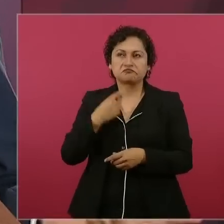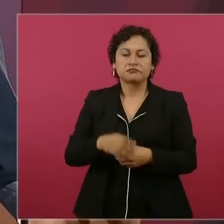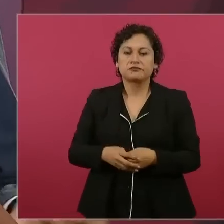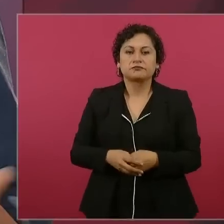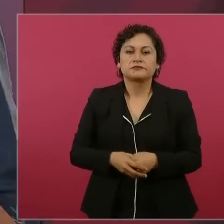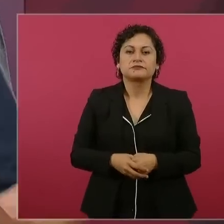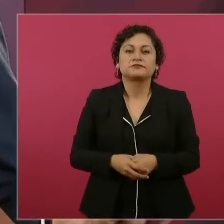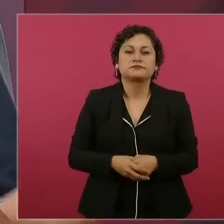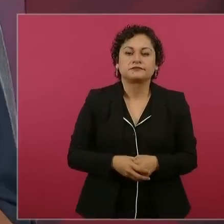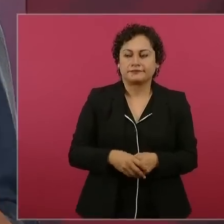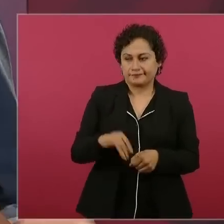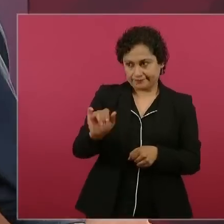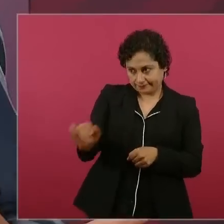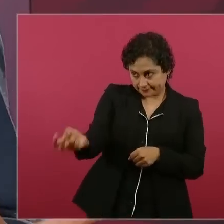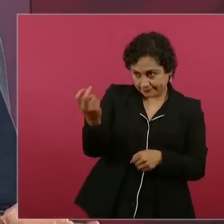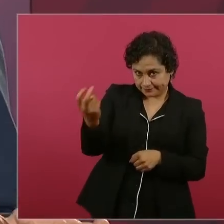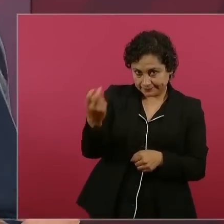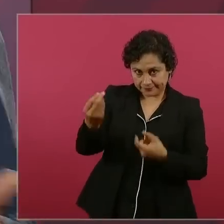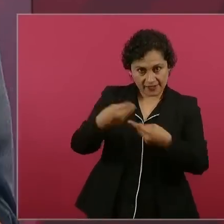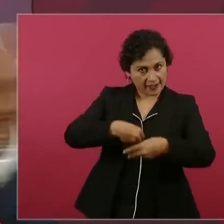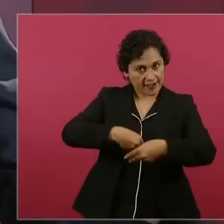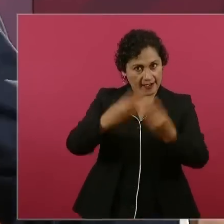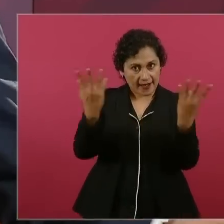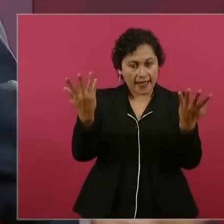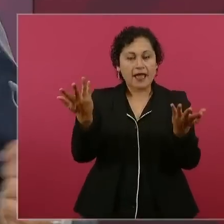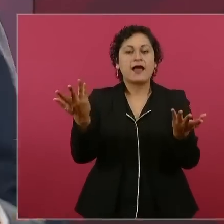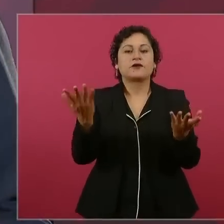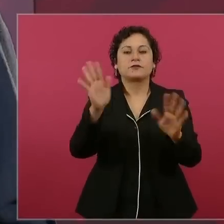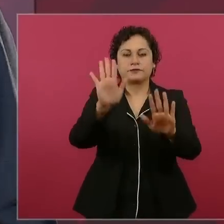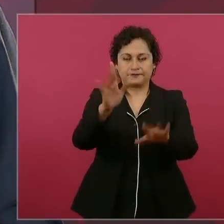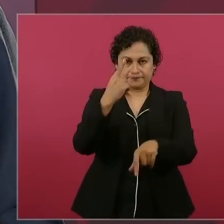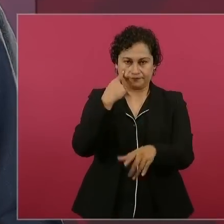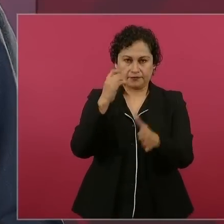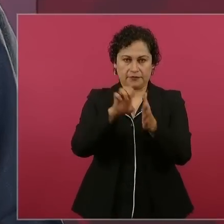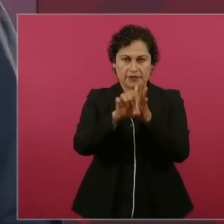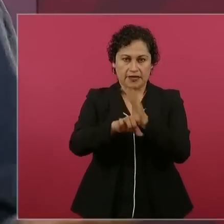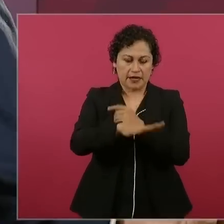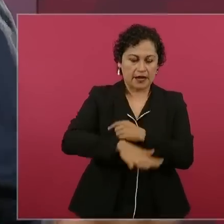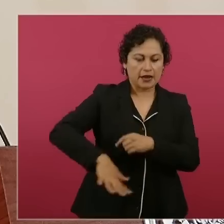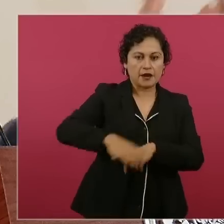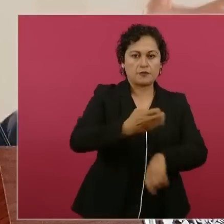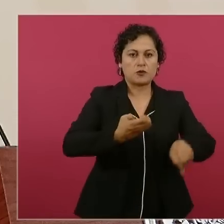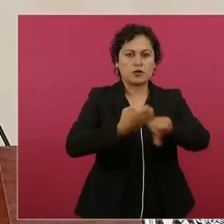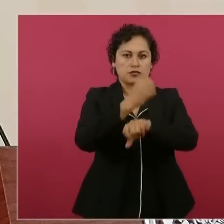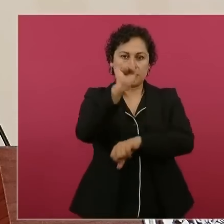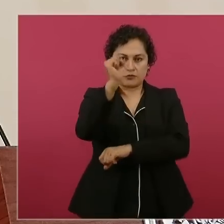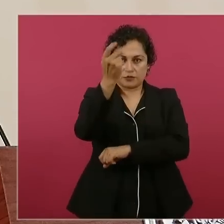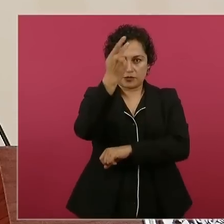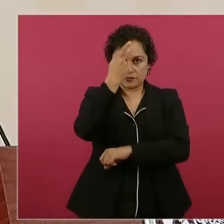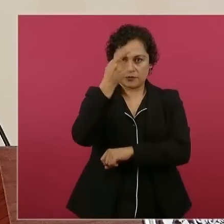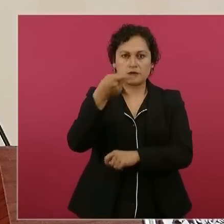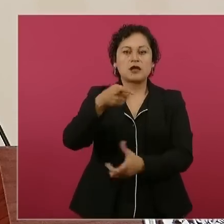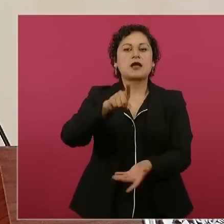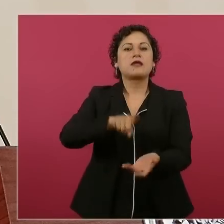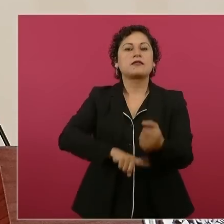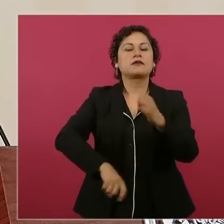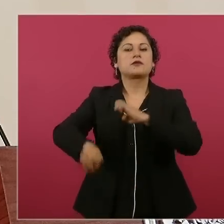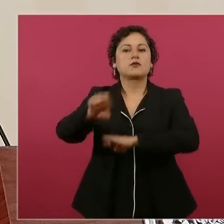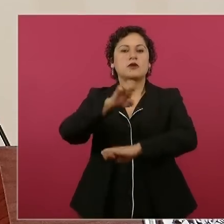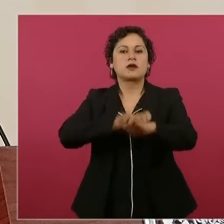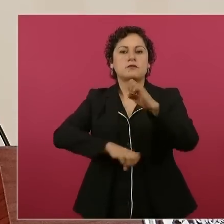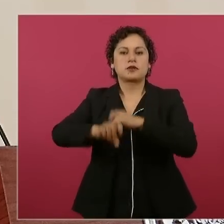Claro, claro, es que el caso de San Luis Potosí, por ejemplo, la concesión de agua,